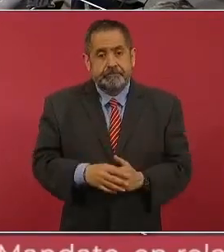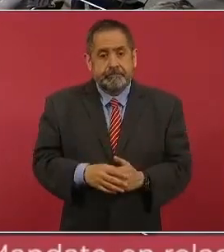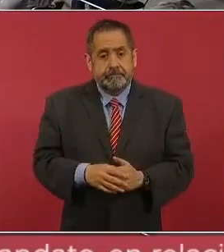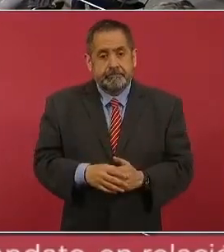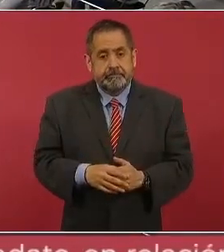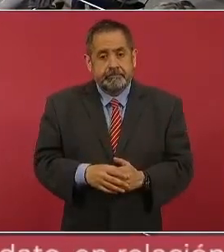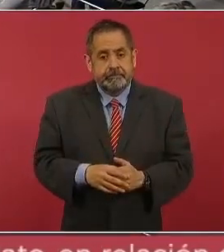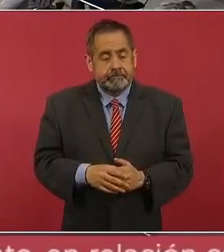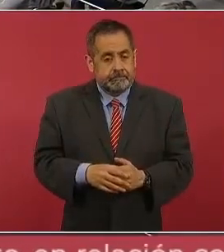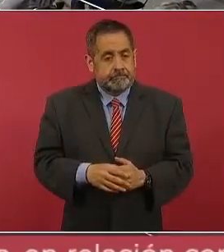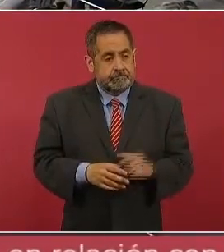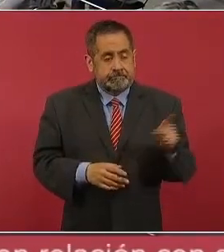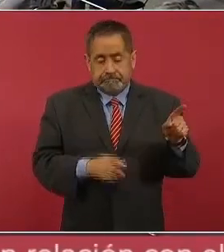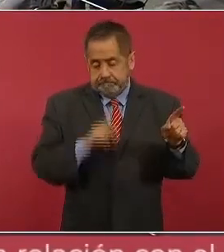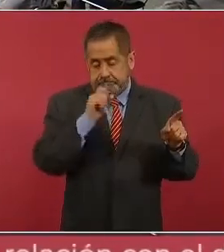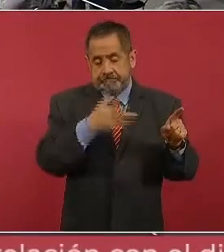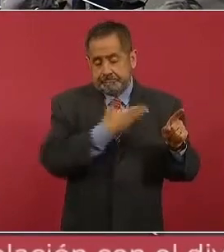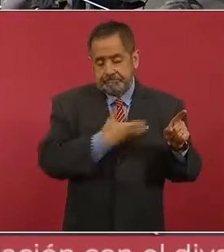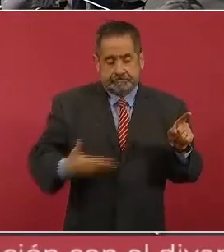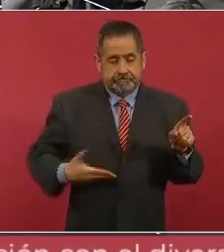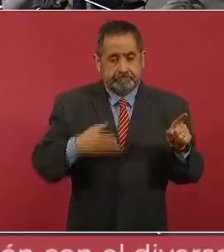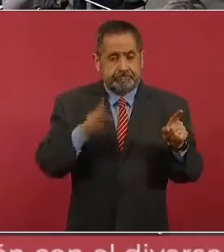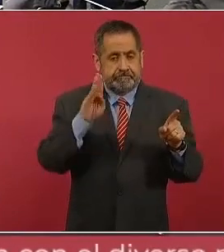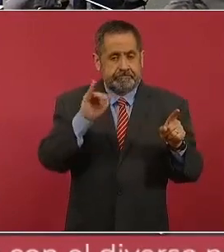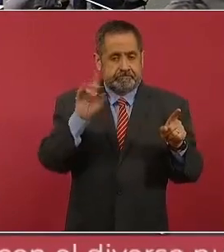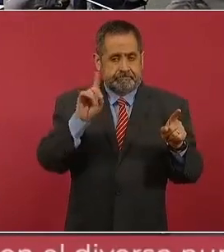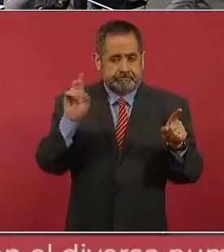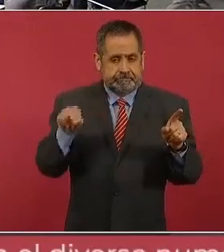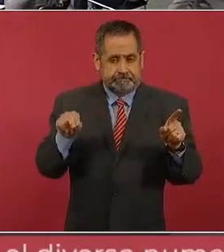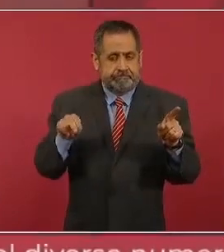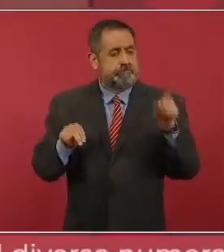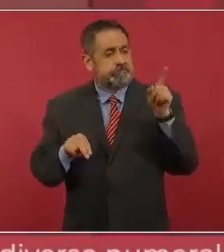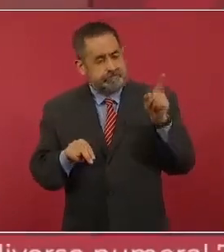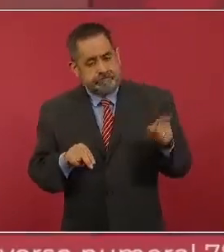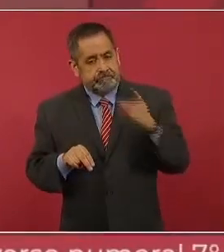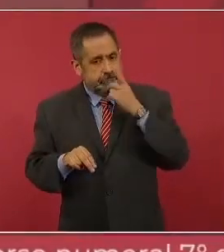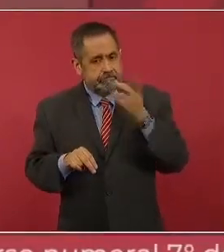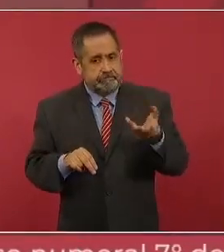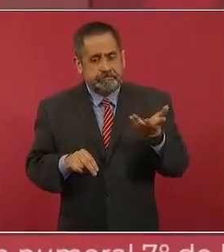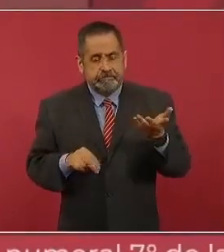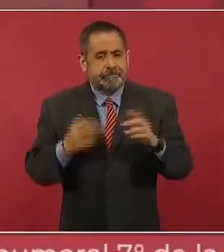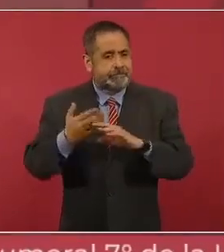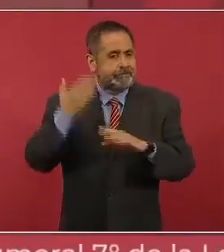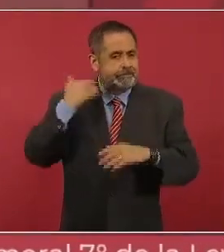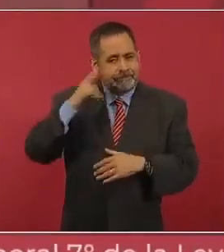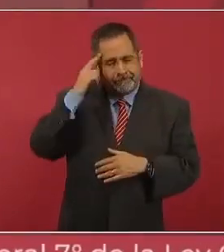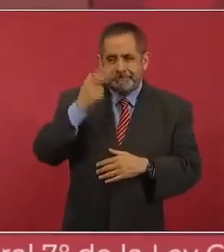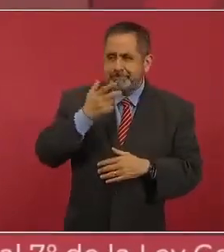de Estados Unidos, el presidente Biden, se quejaba,